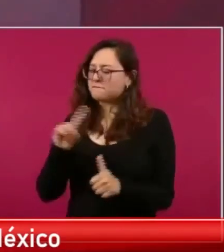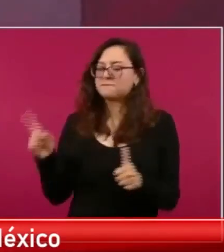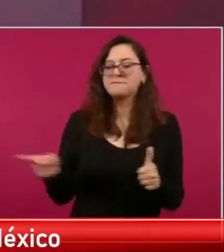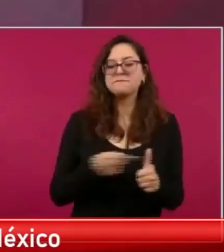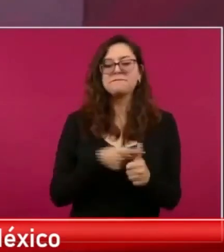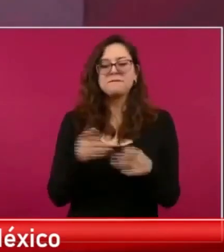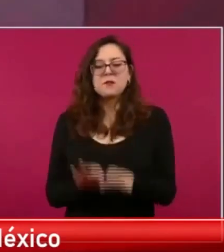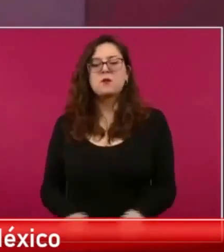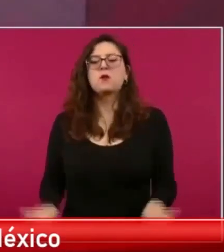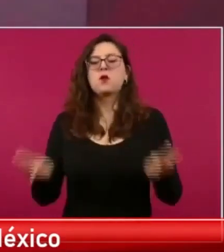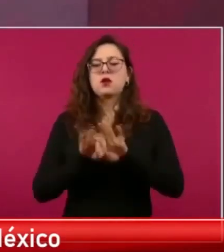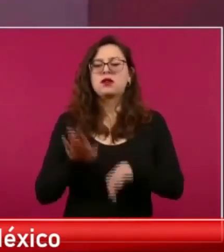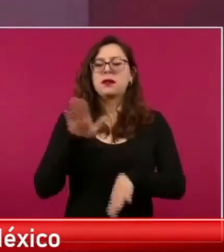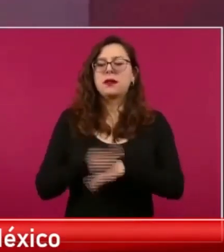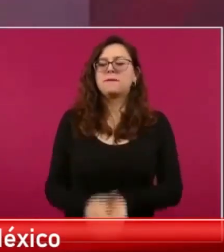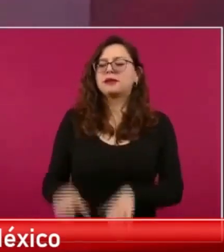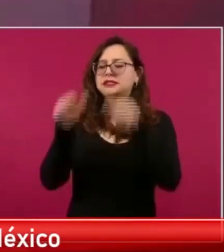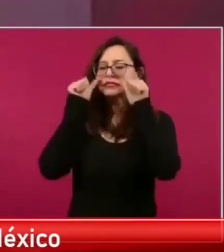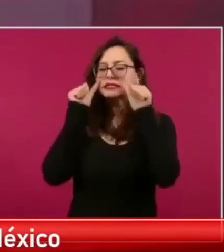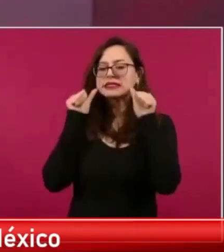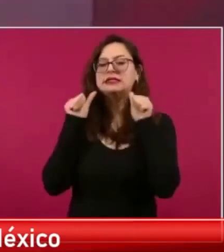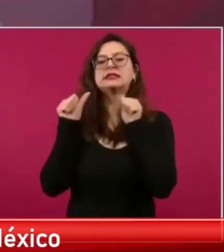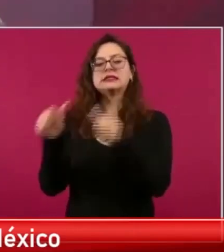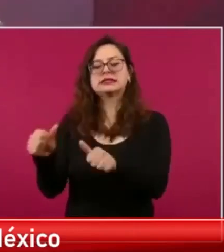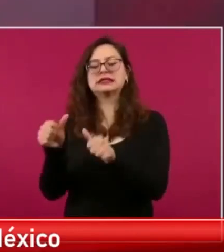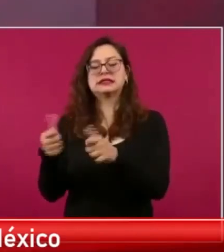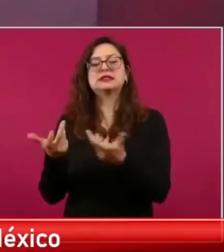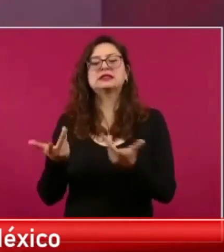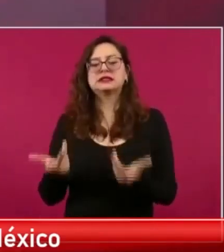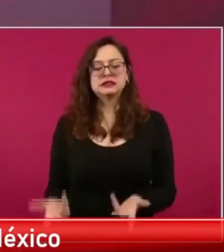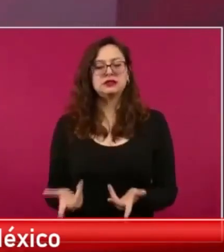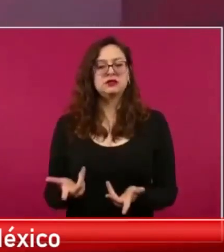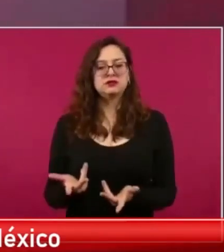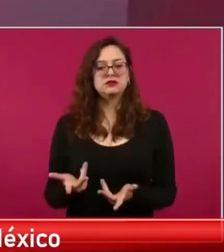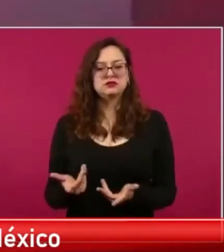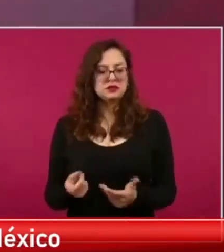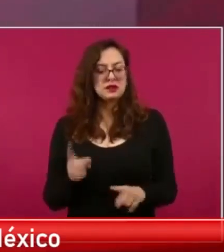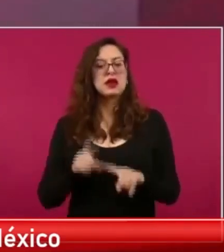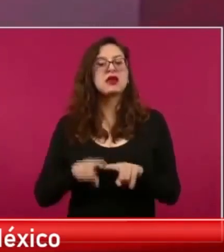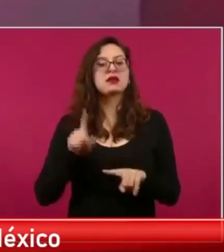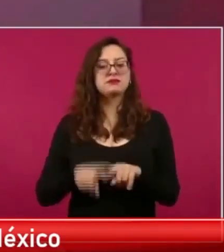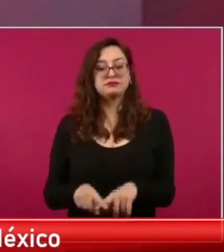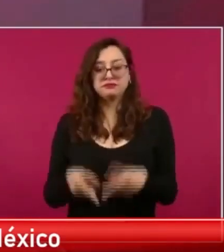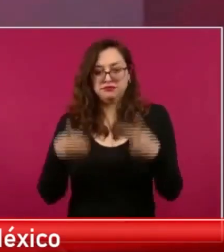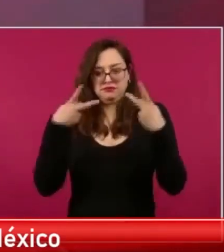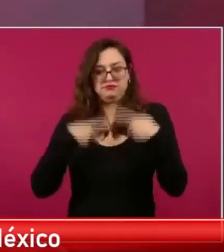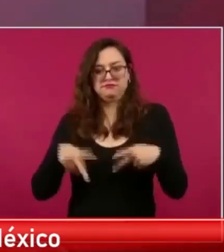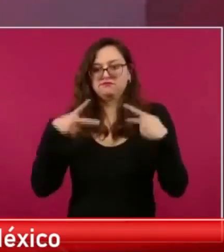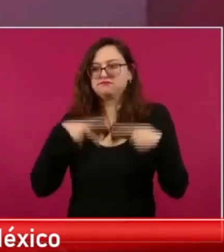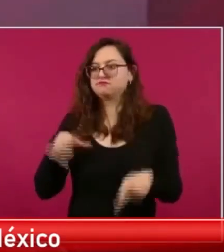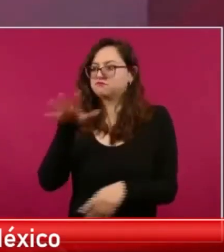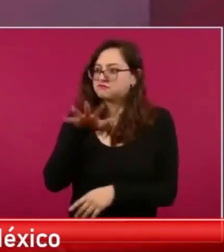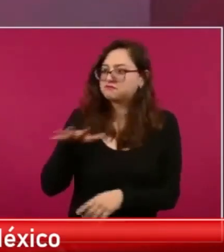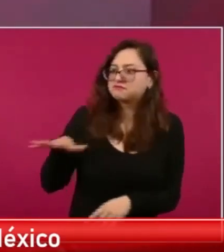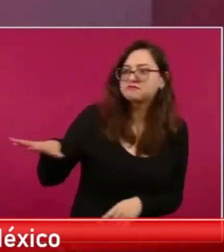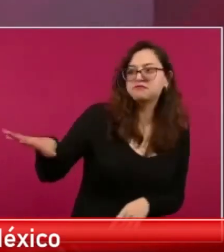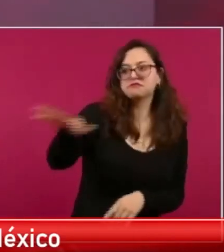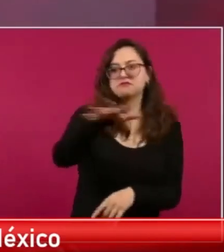principal de la historia de nuestro tiempo, sea el pueblo de